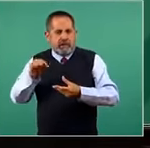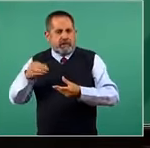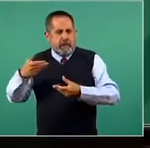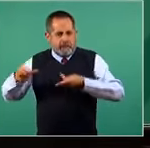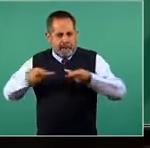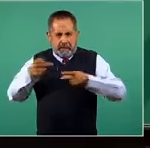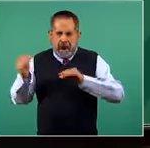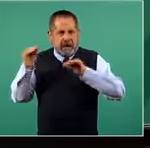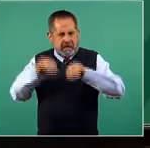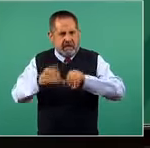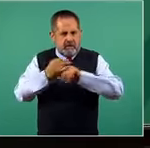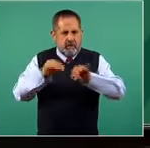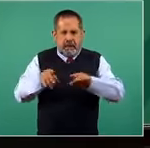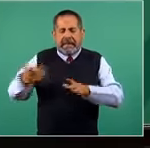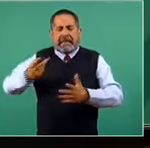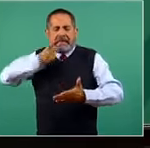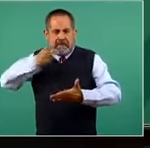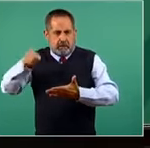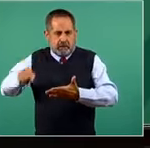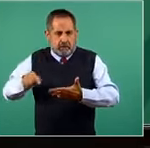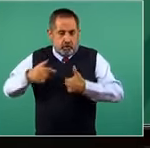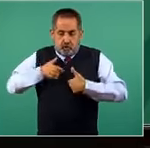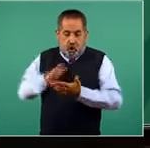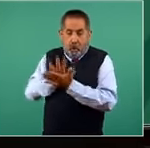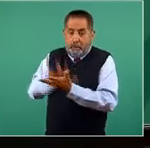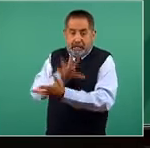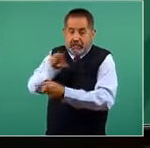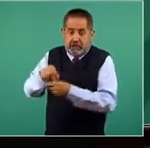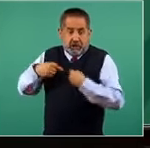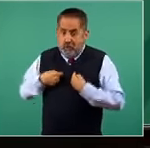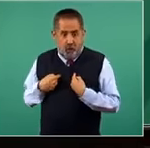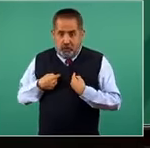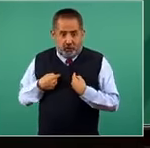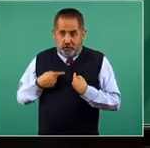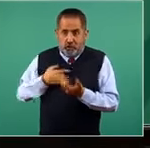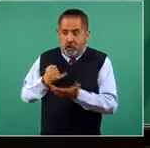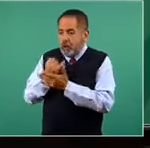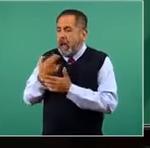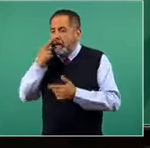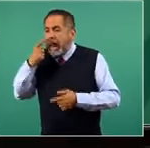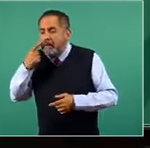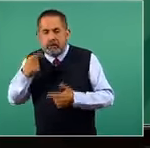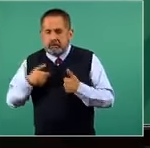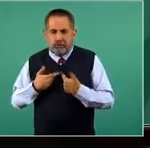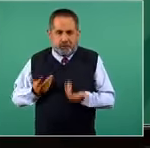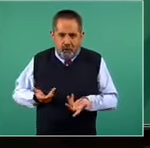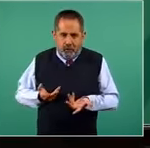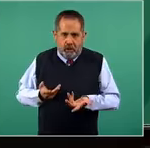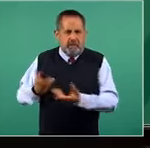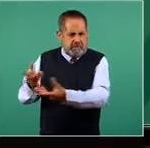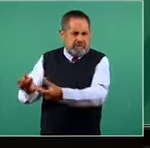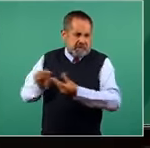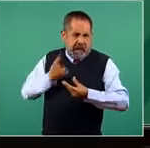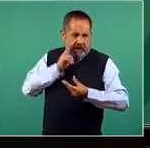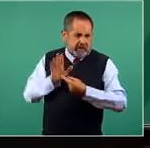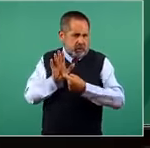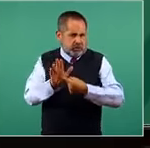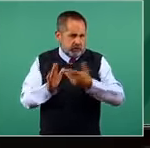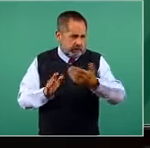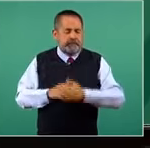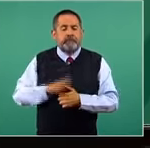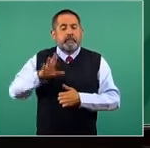una nota informando lo que ahí se dijo. Yo no participo en ese comité, no tengo ninguna relación con ese comité. Y hay